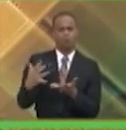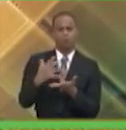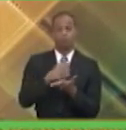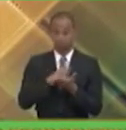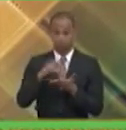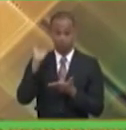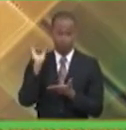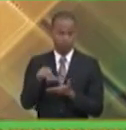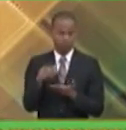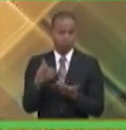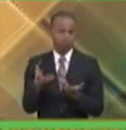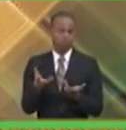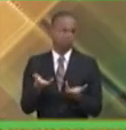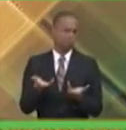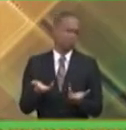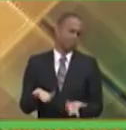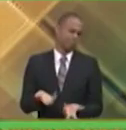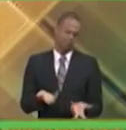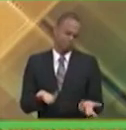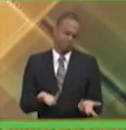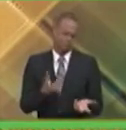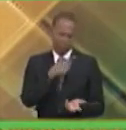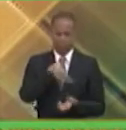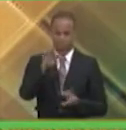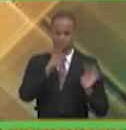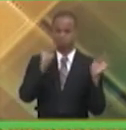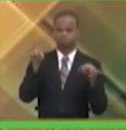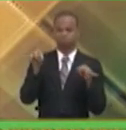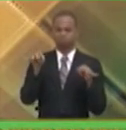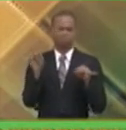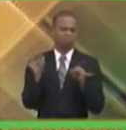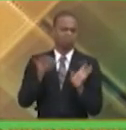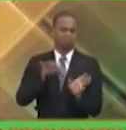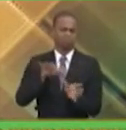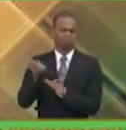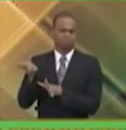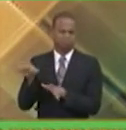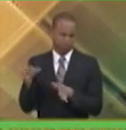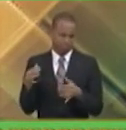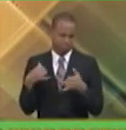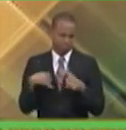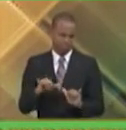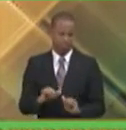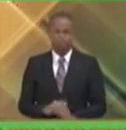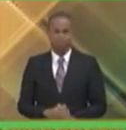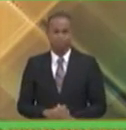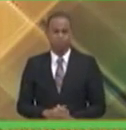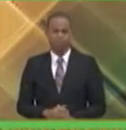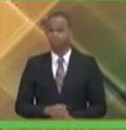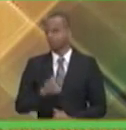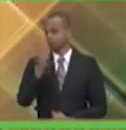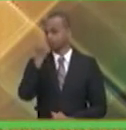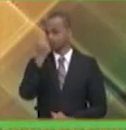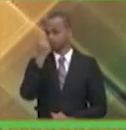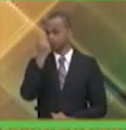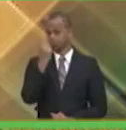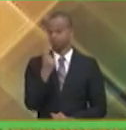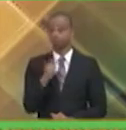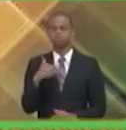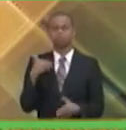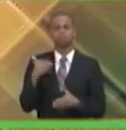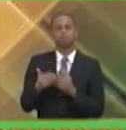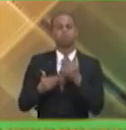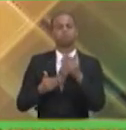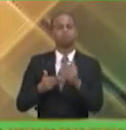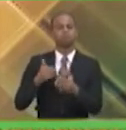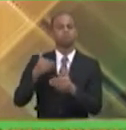ese negocio enorme que son las Olimpiadas. Pero sin embargo, poco a poco se